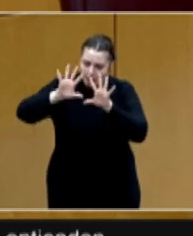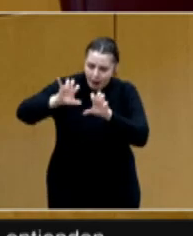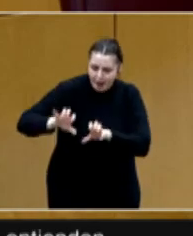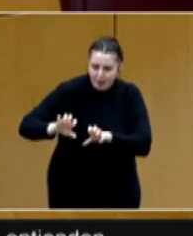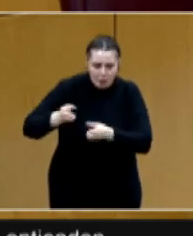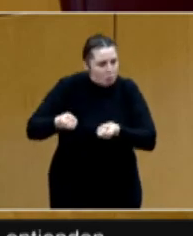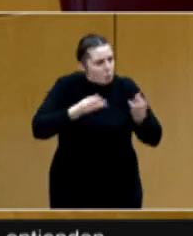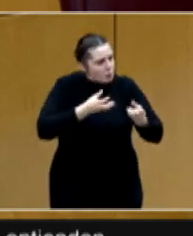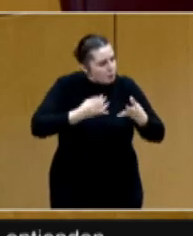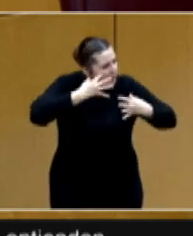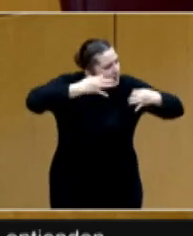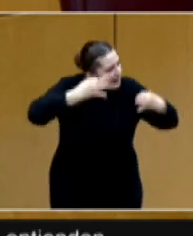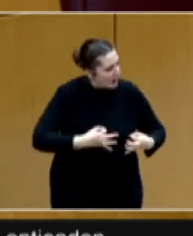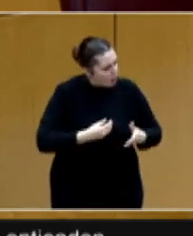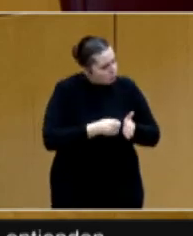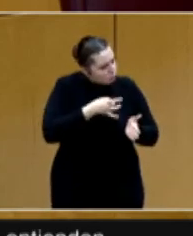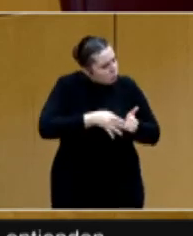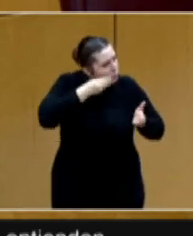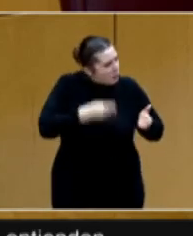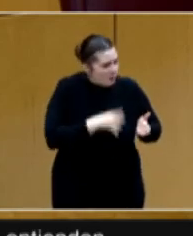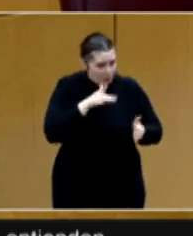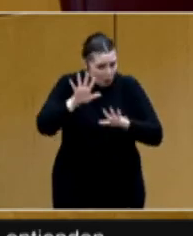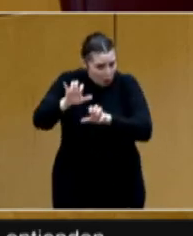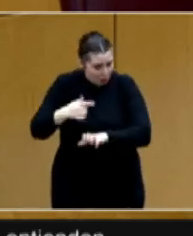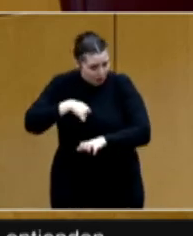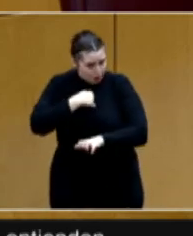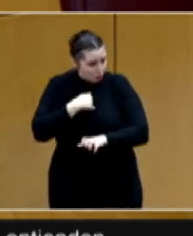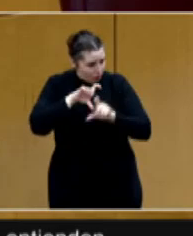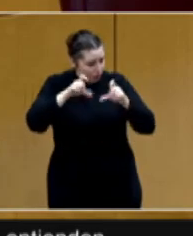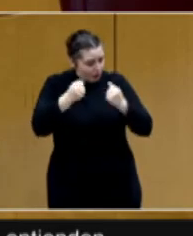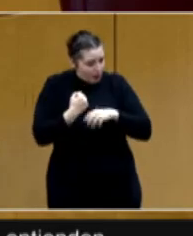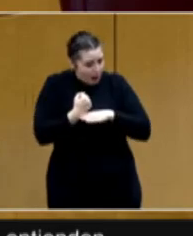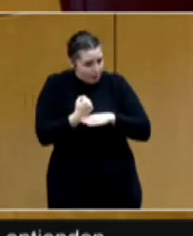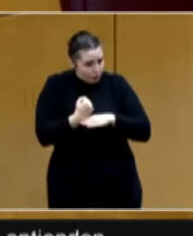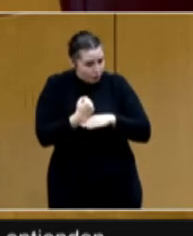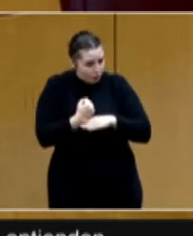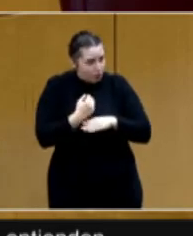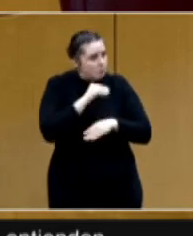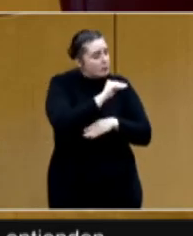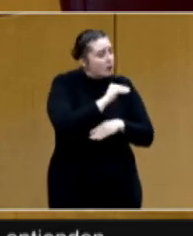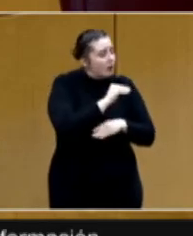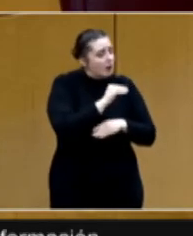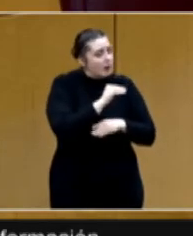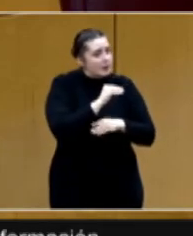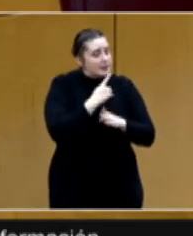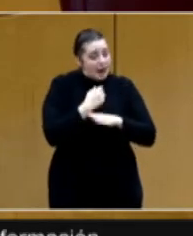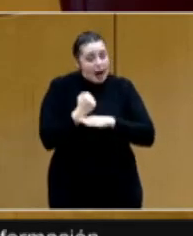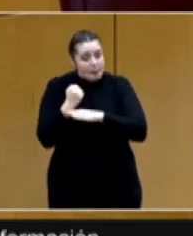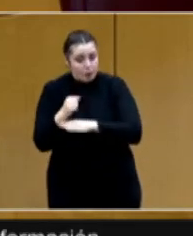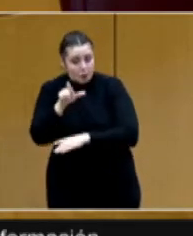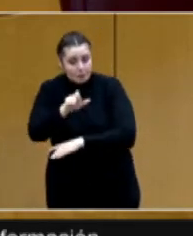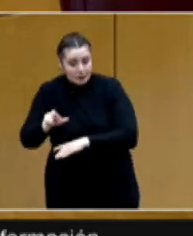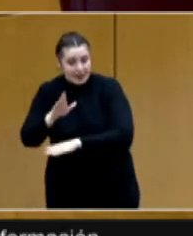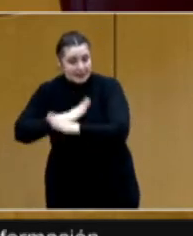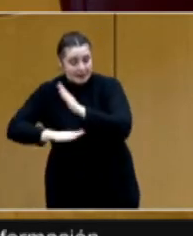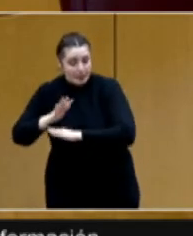muy real y muy buena y que somos también un soporte no solamente de las personas con discapacidad sino de la